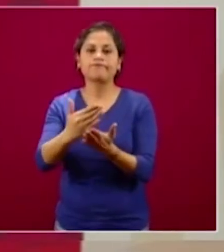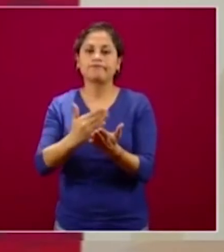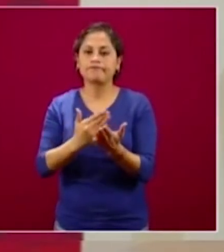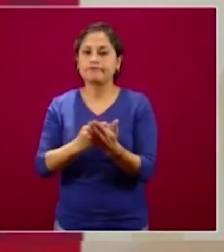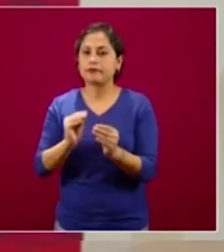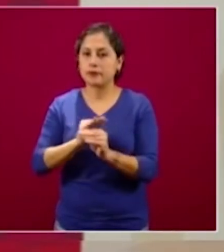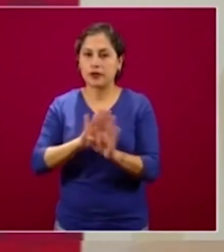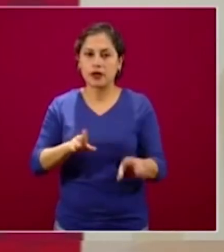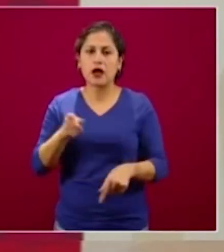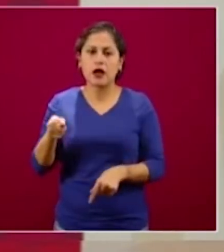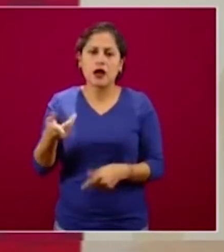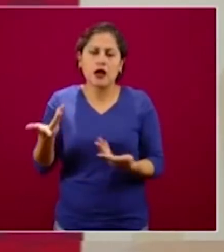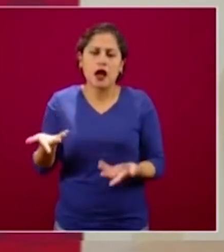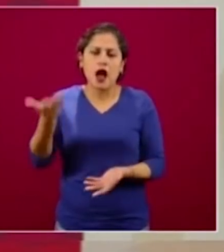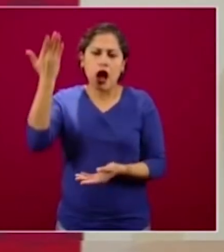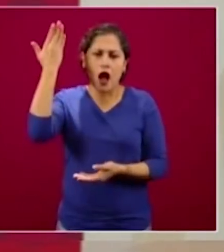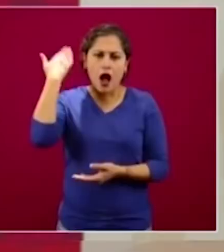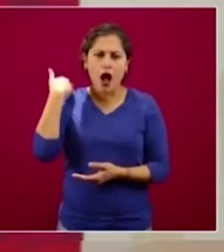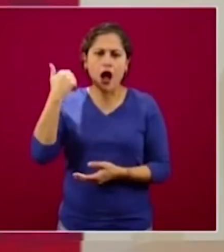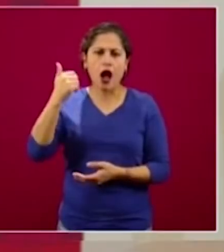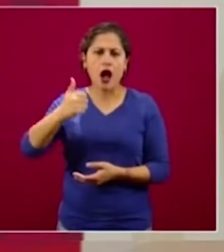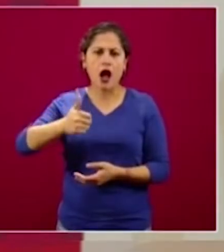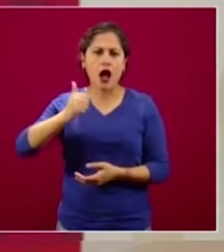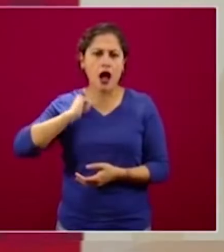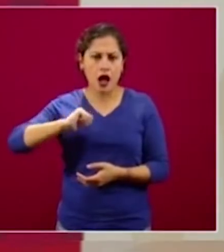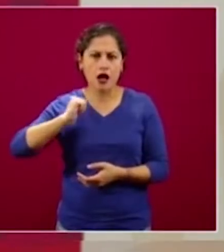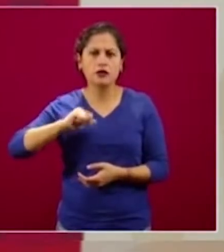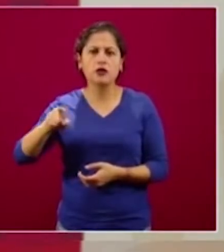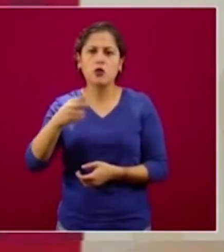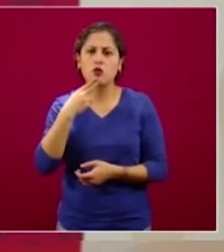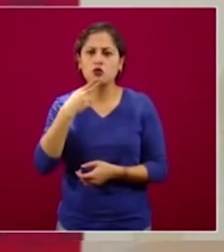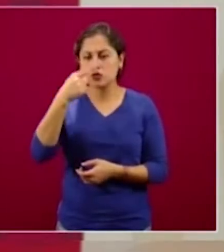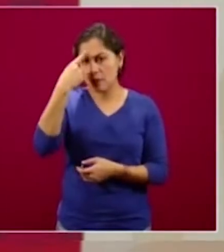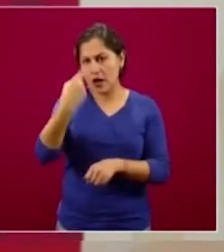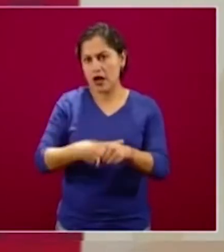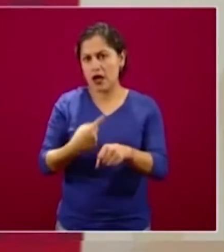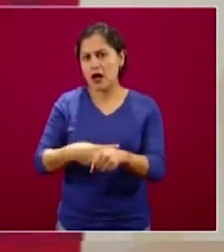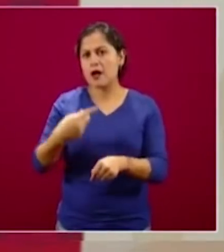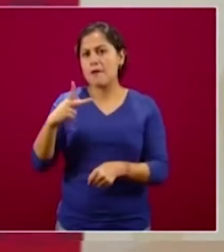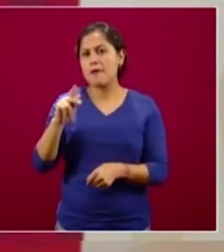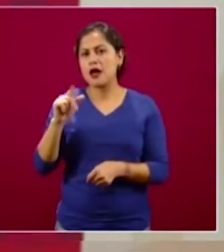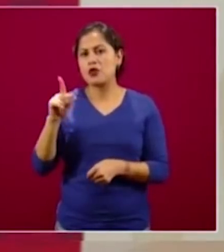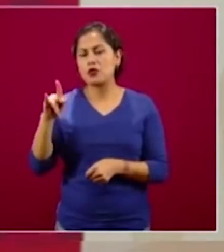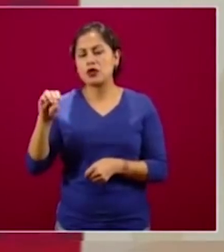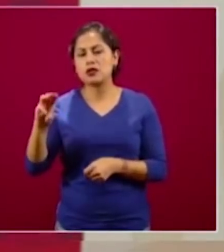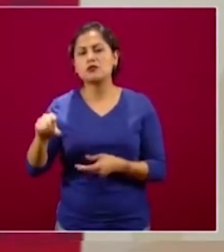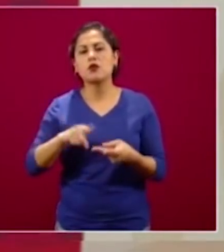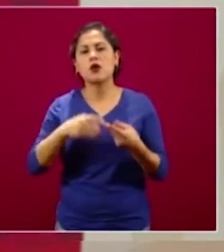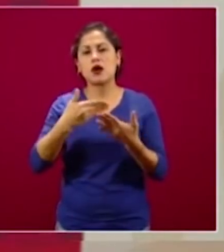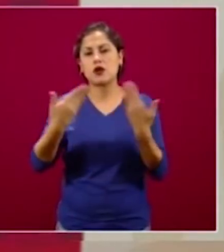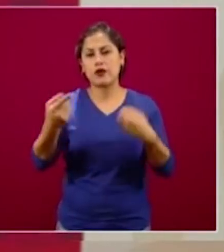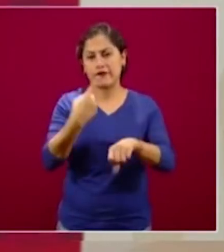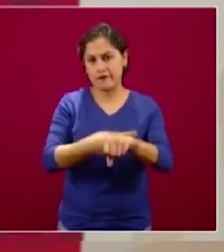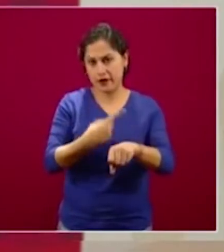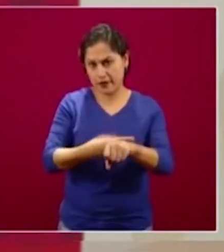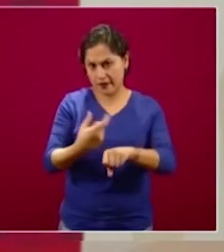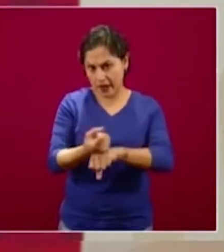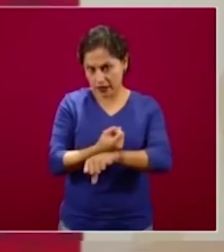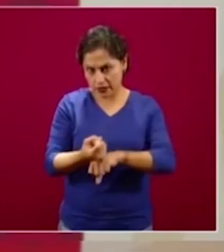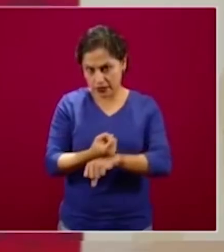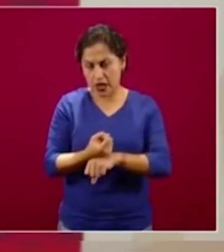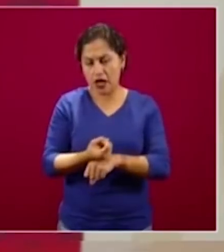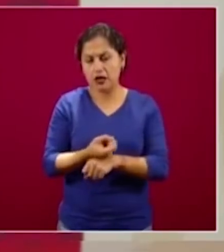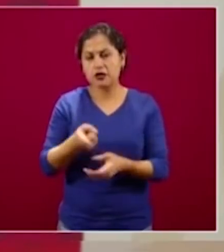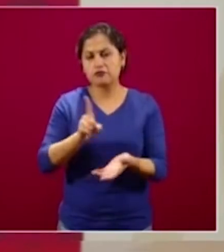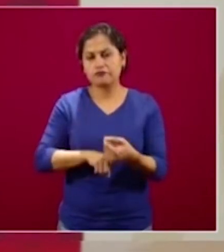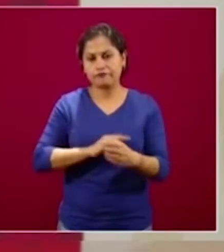poco antiguo, se usó originalmente para el paludismo, después se usa como inmunomodulador en enfermedades autoinmunes y